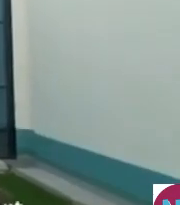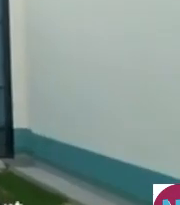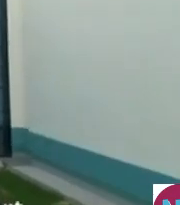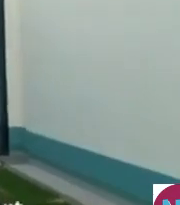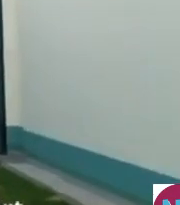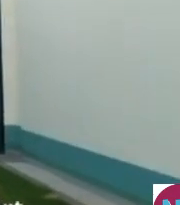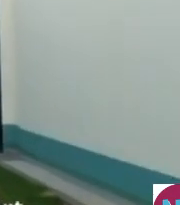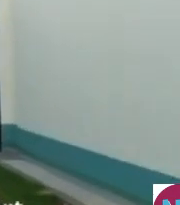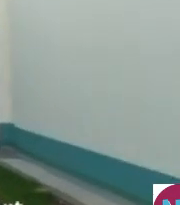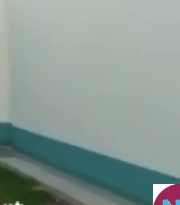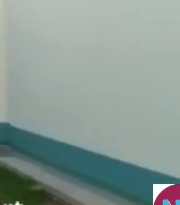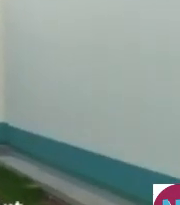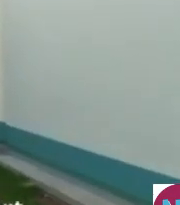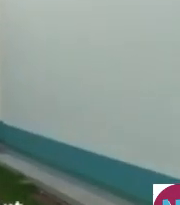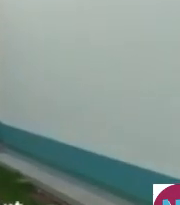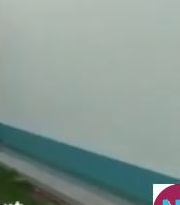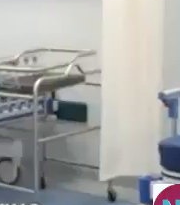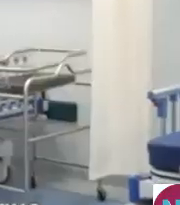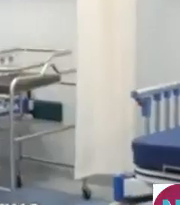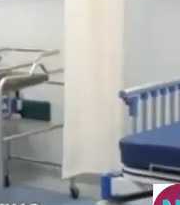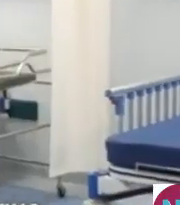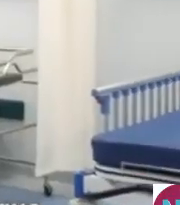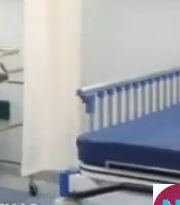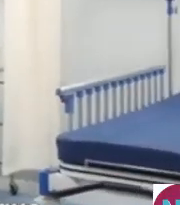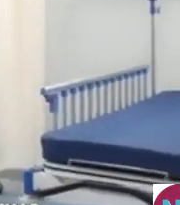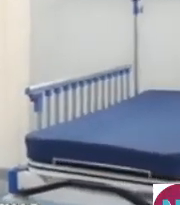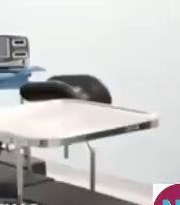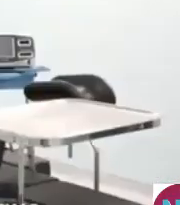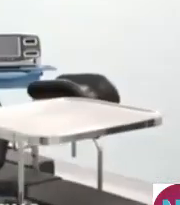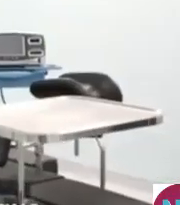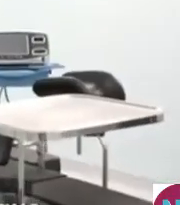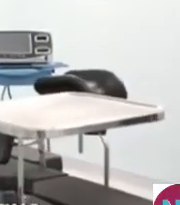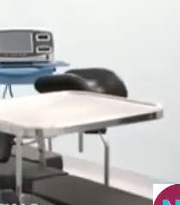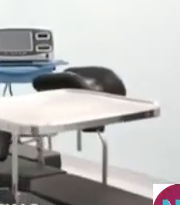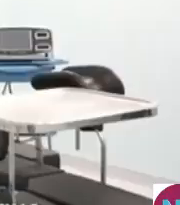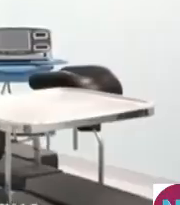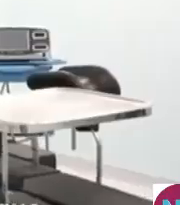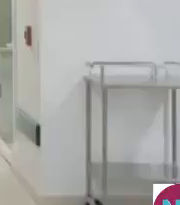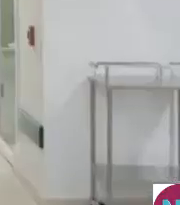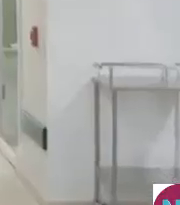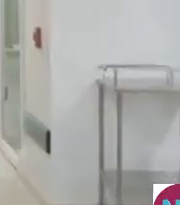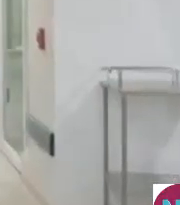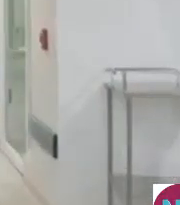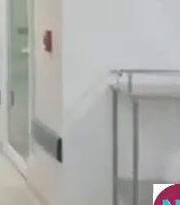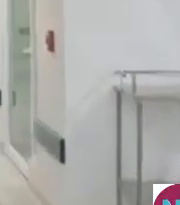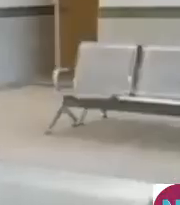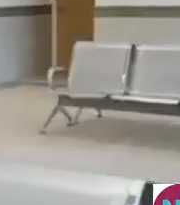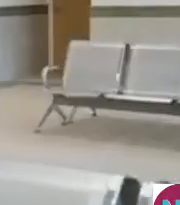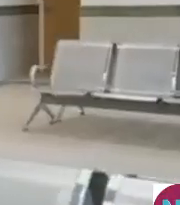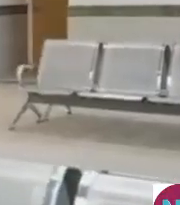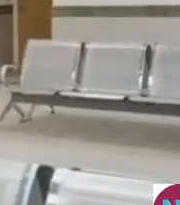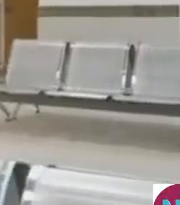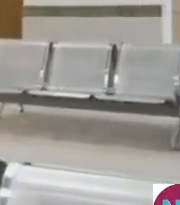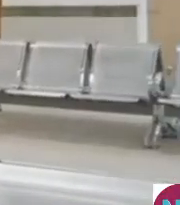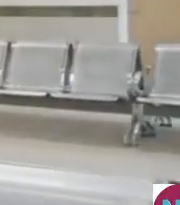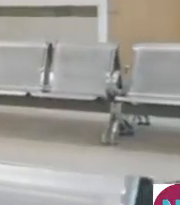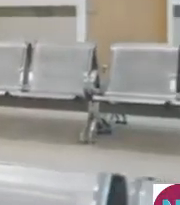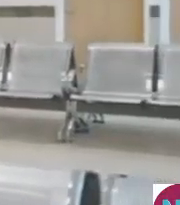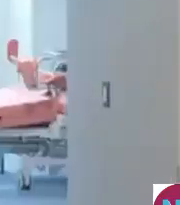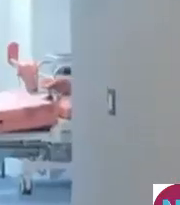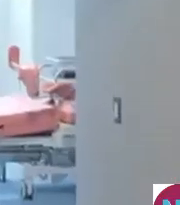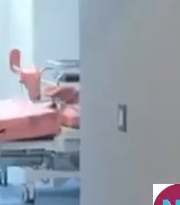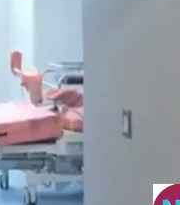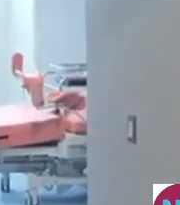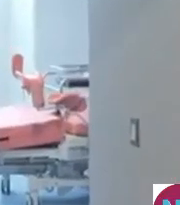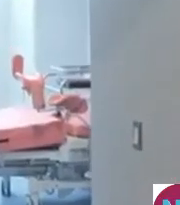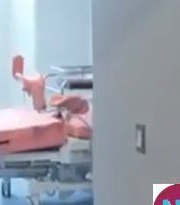del nuevo Hospital General de Tlapa de Comonfort. Este moderno hospital sustituye al antiguo, cuya capacidad estaba siendo superada ante la